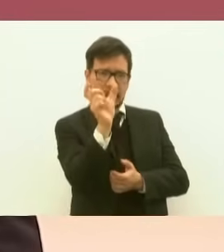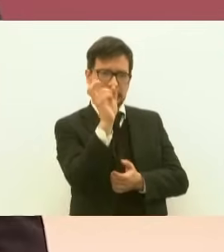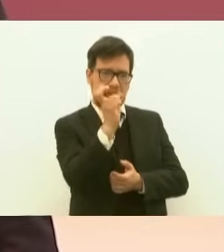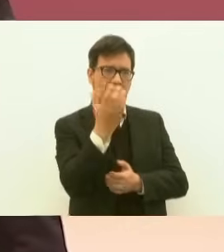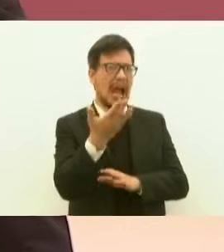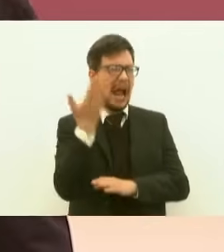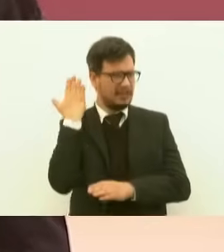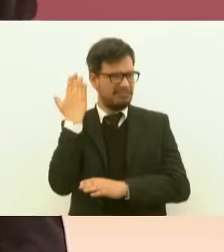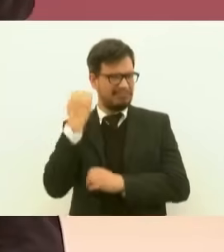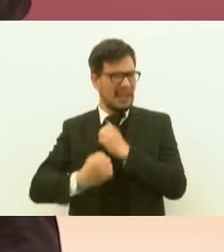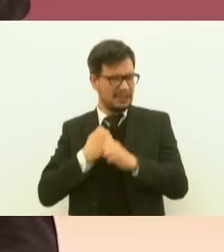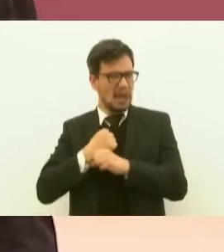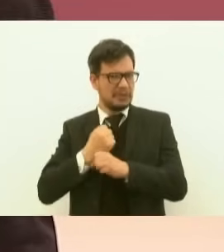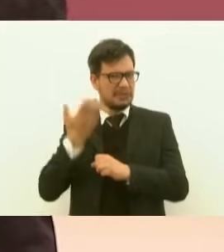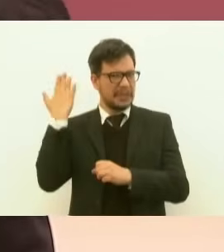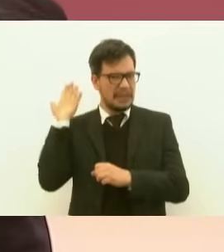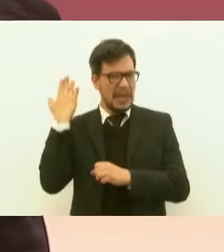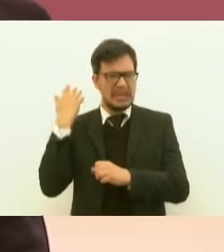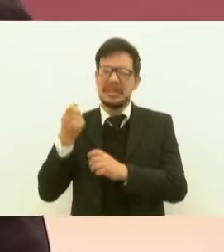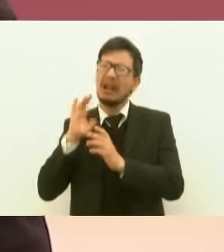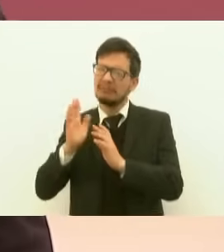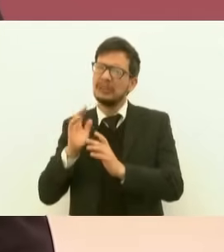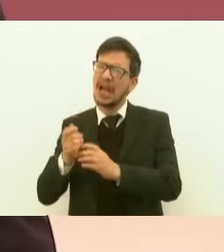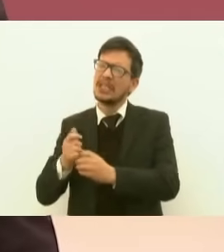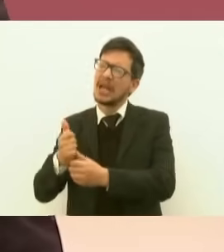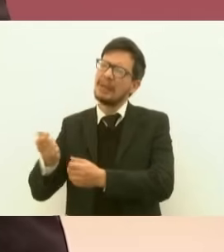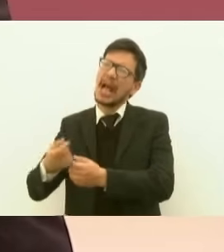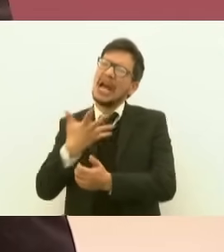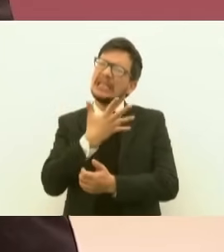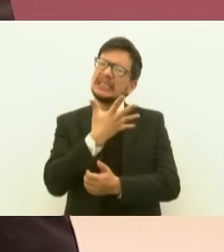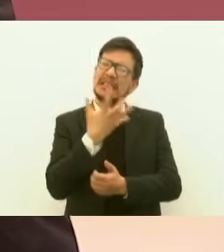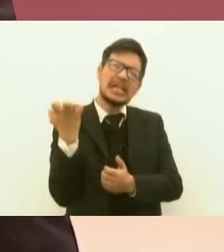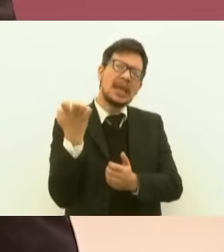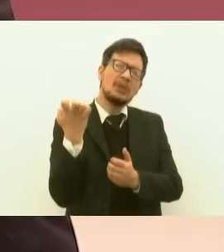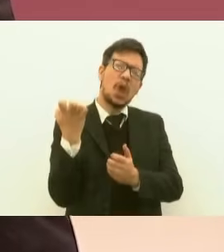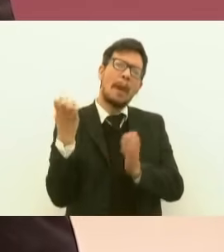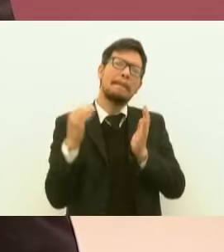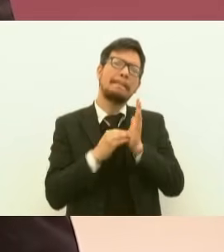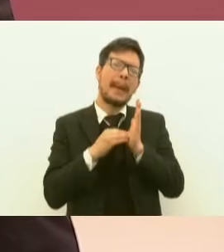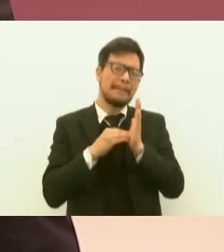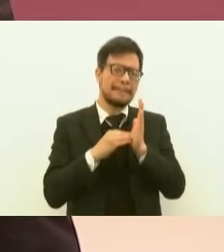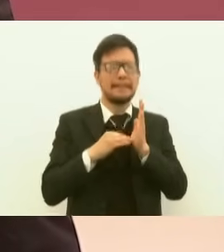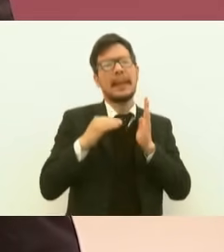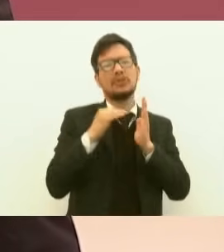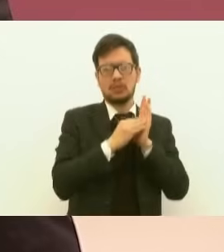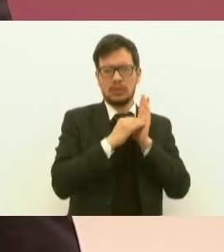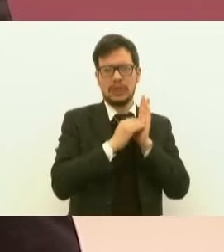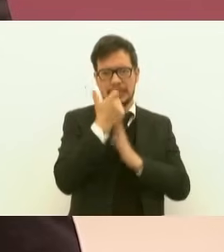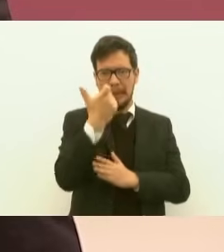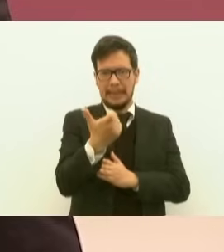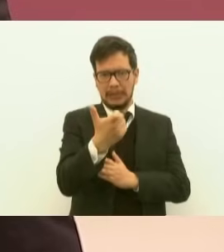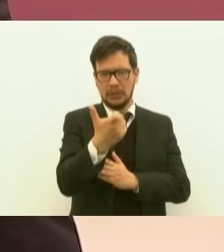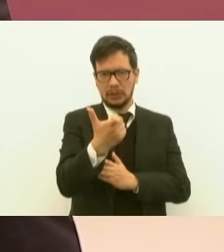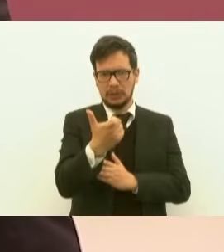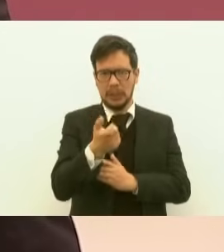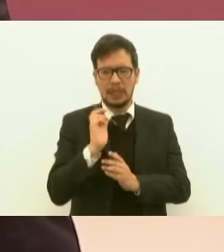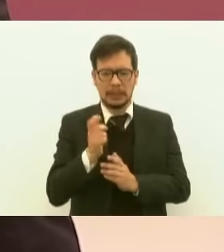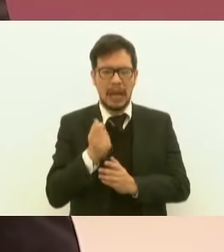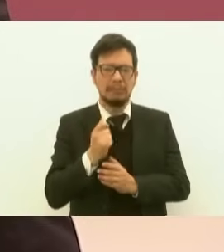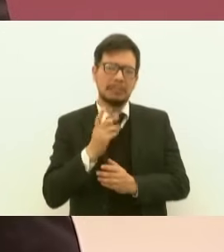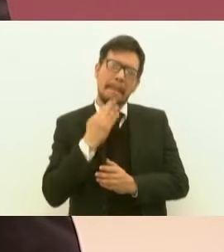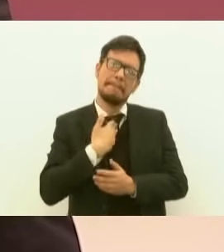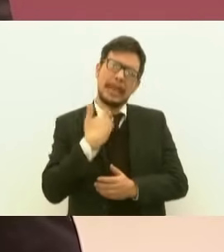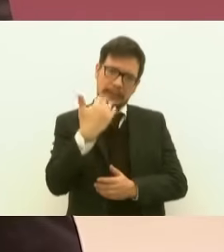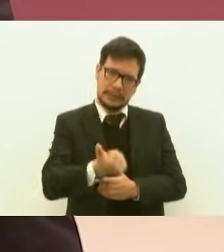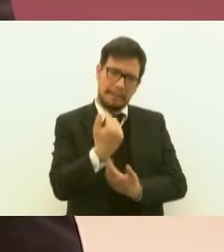pasó, se dispersaron 500 mil millones de pesos en las sucursales